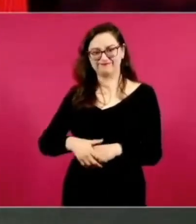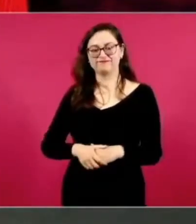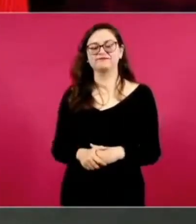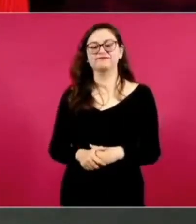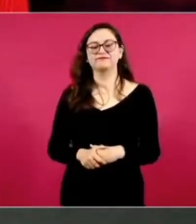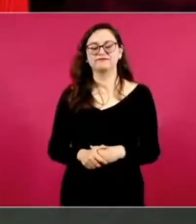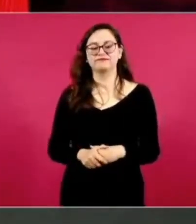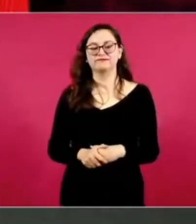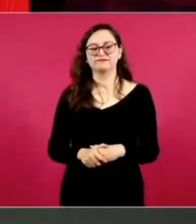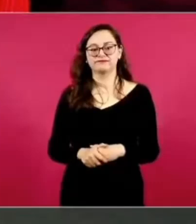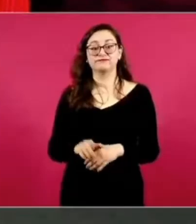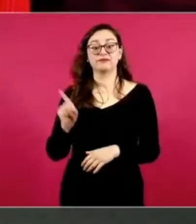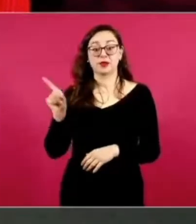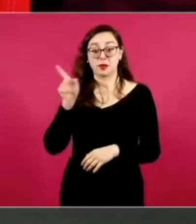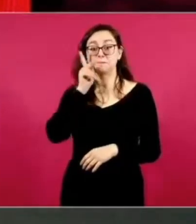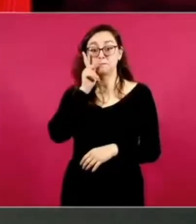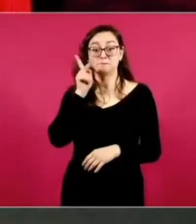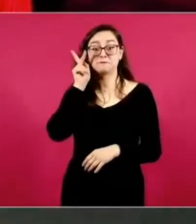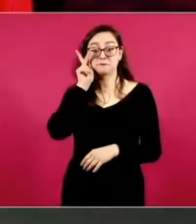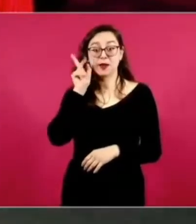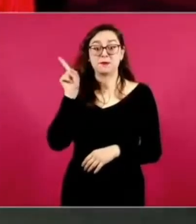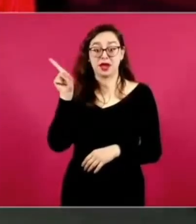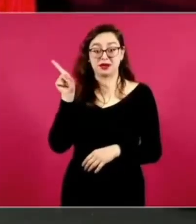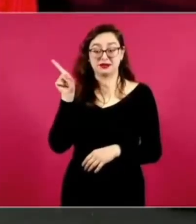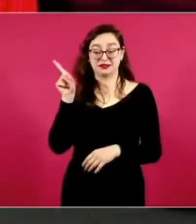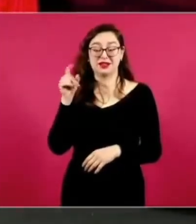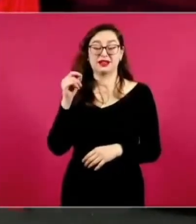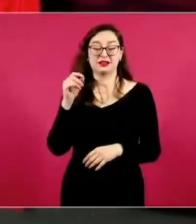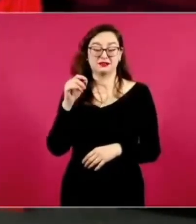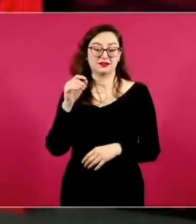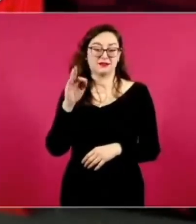porque el Papa Francisco es consecuente.